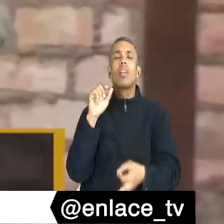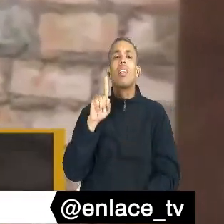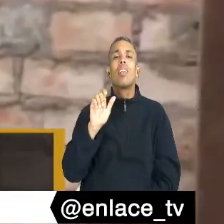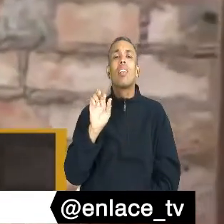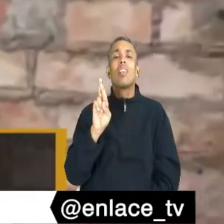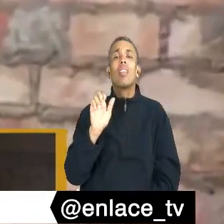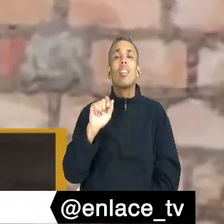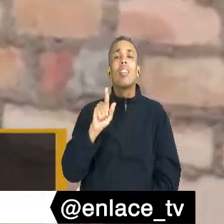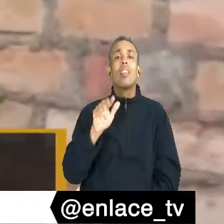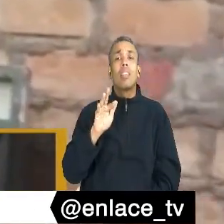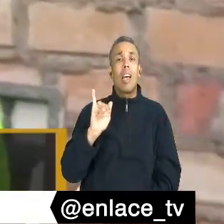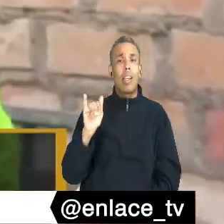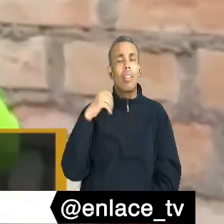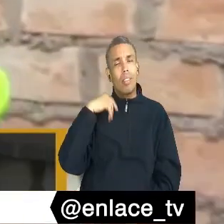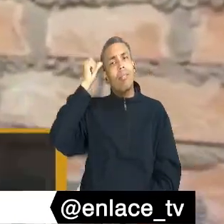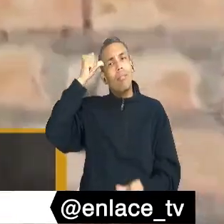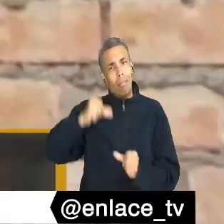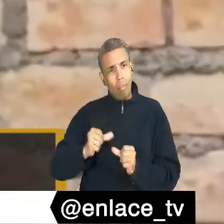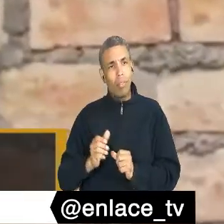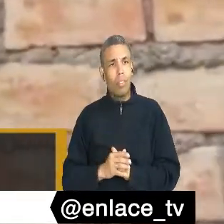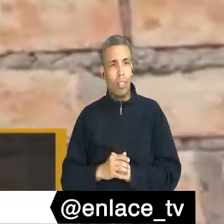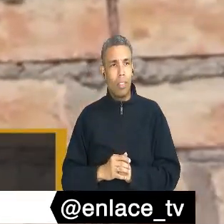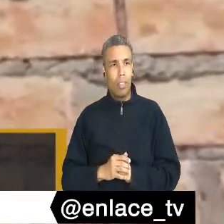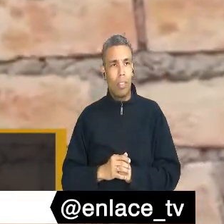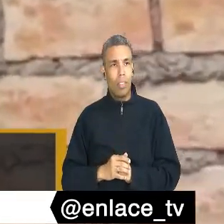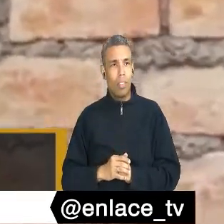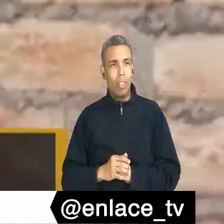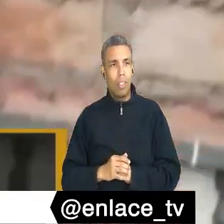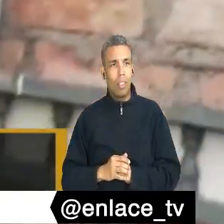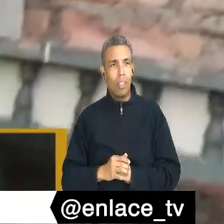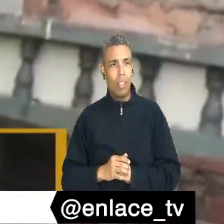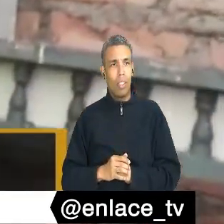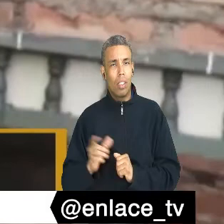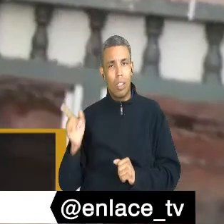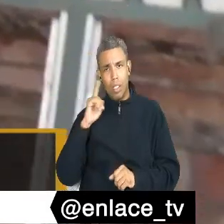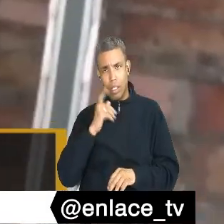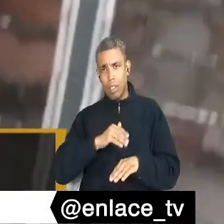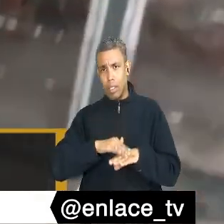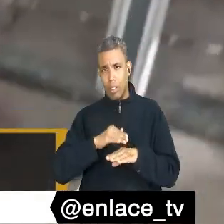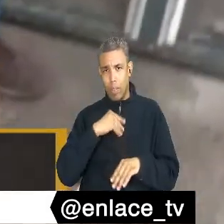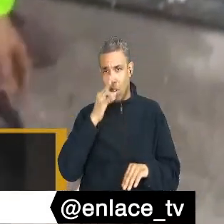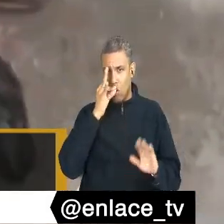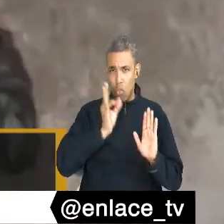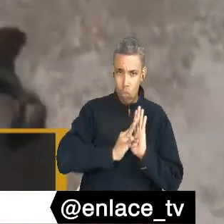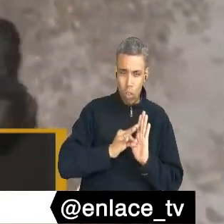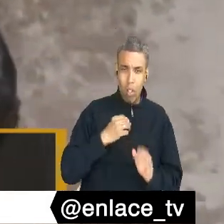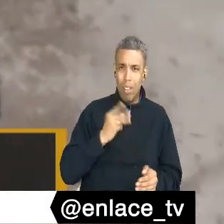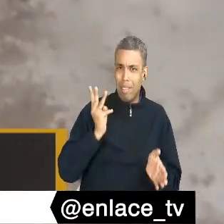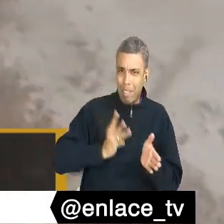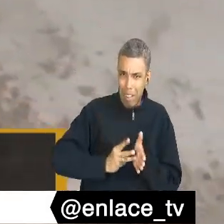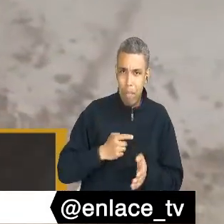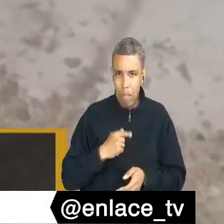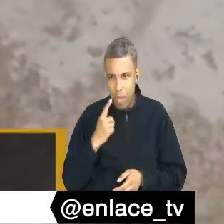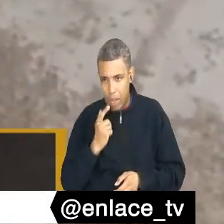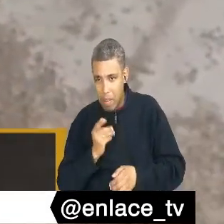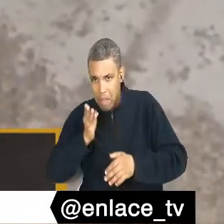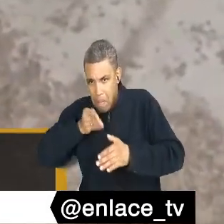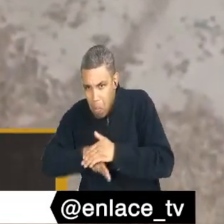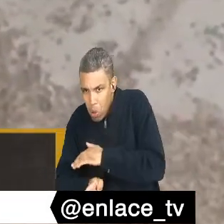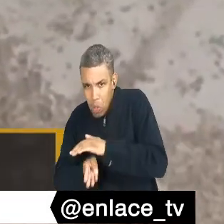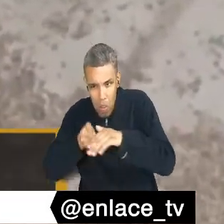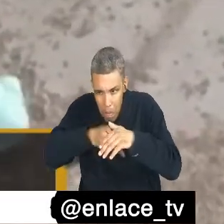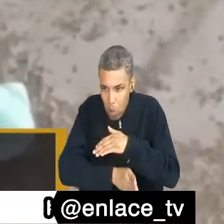la policía para adelantar allanamientos y poder incautar más de 3.000 dosis de estupefacientes que serían comercializadas. 6